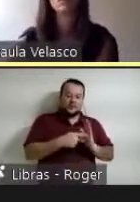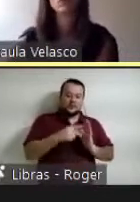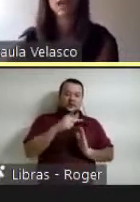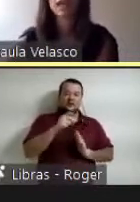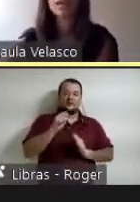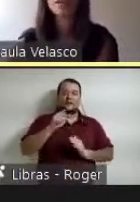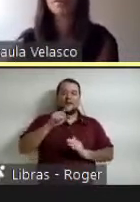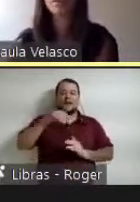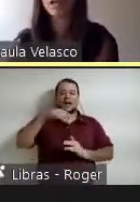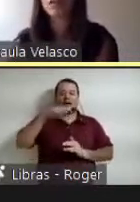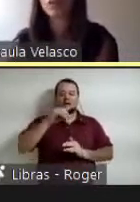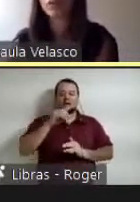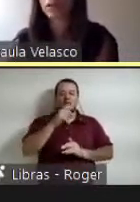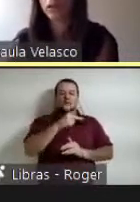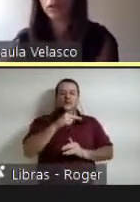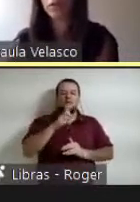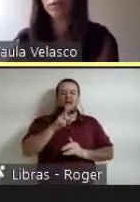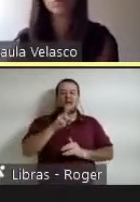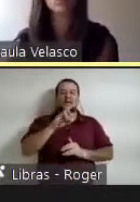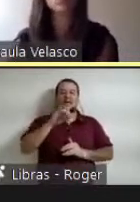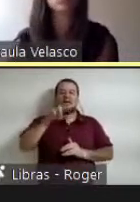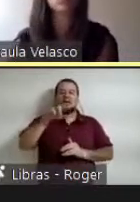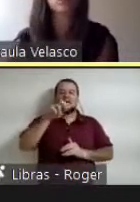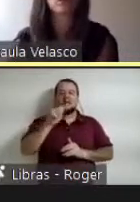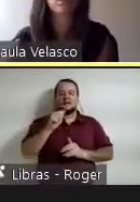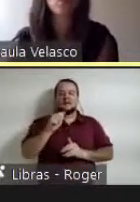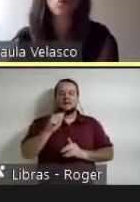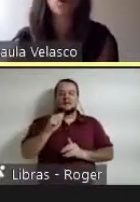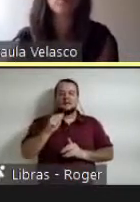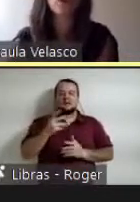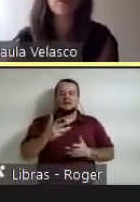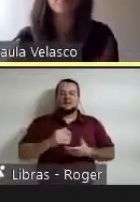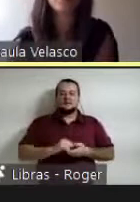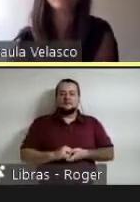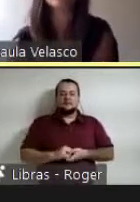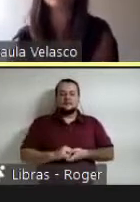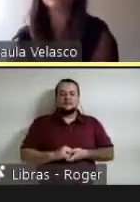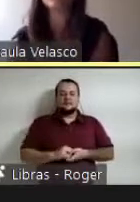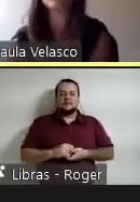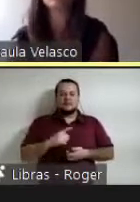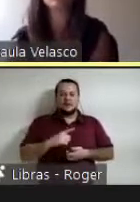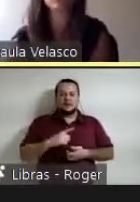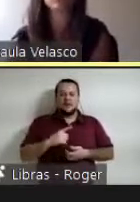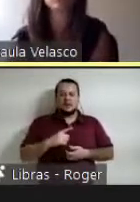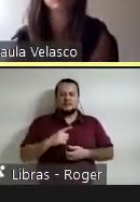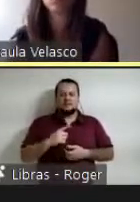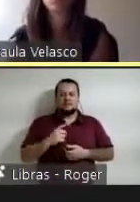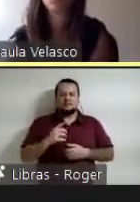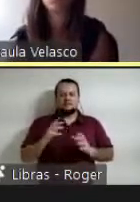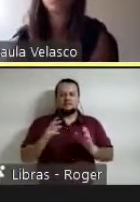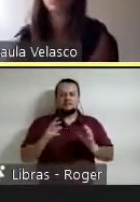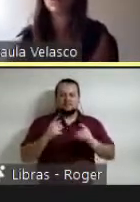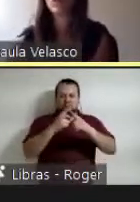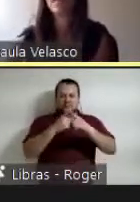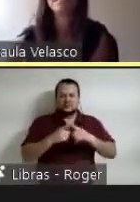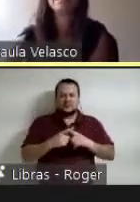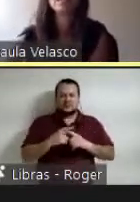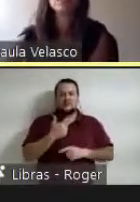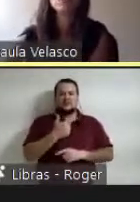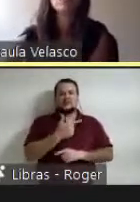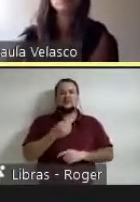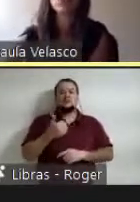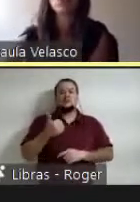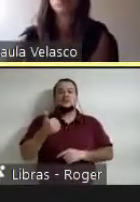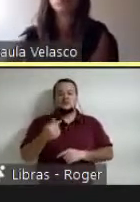internacional que fizemos no ano 2012 junto a Cecilia Puga como jefe de proxecto e Alberto Moleto nosso equipo de